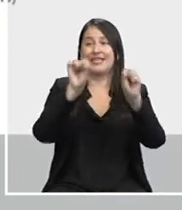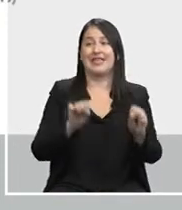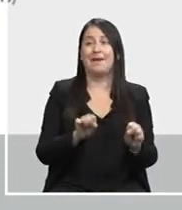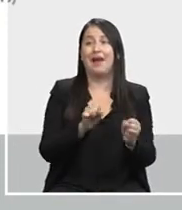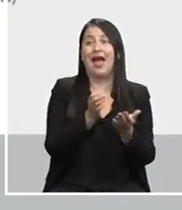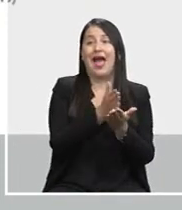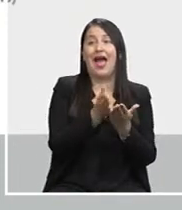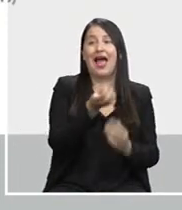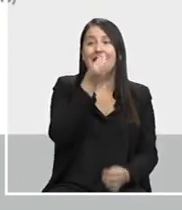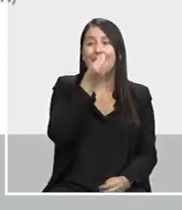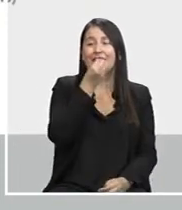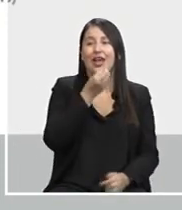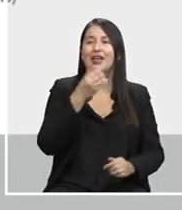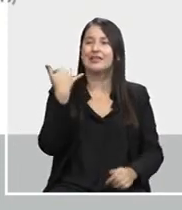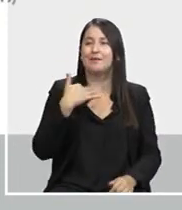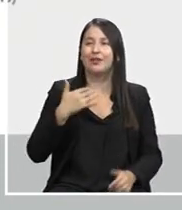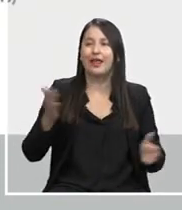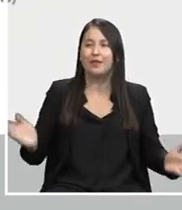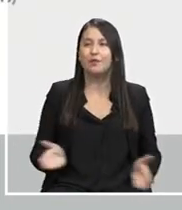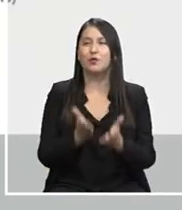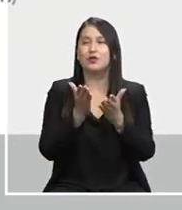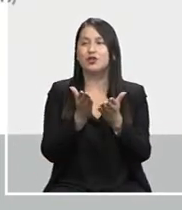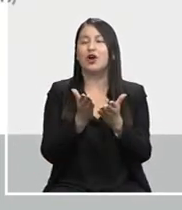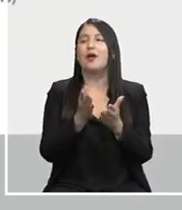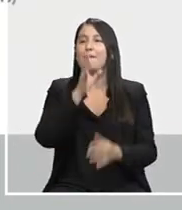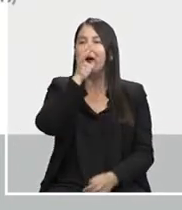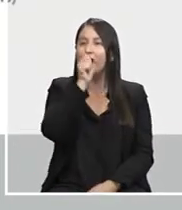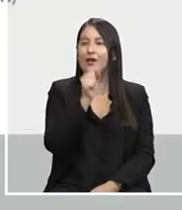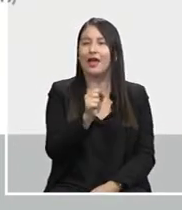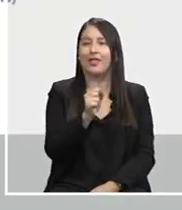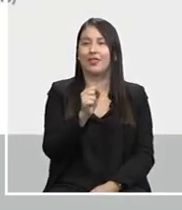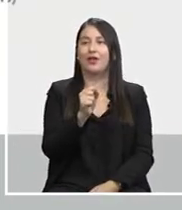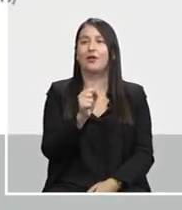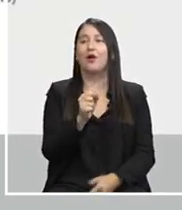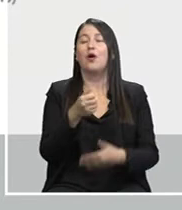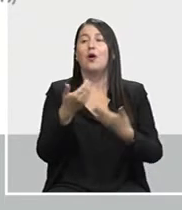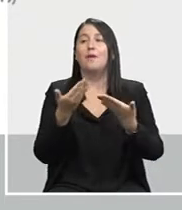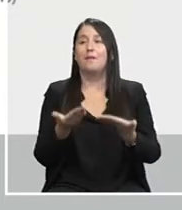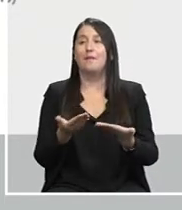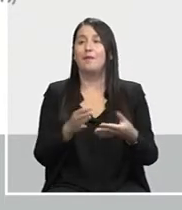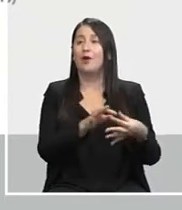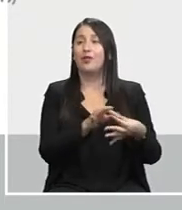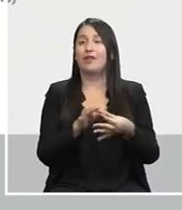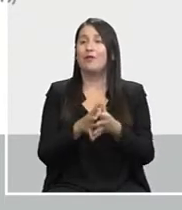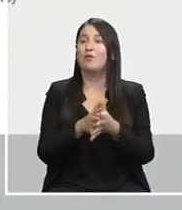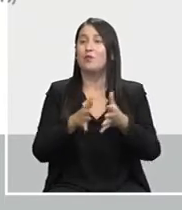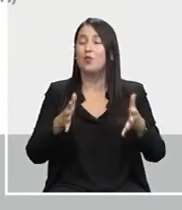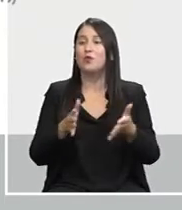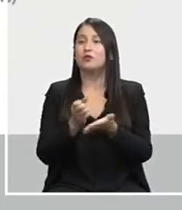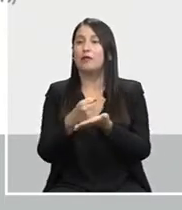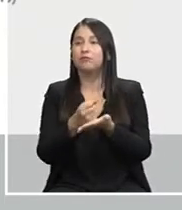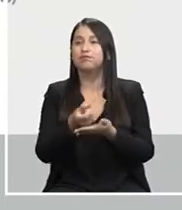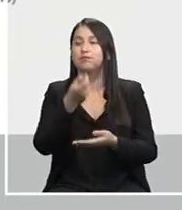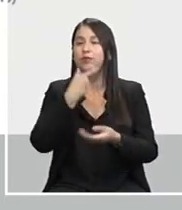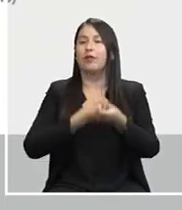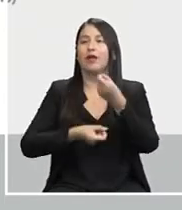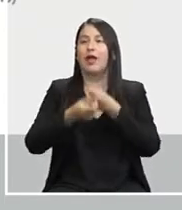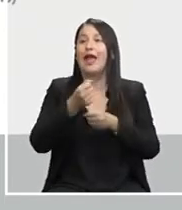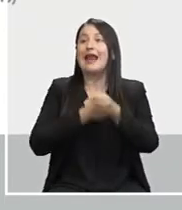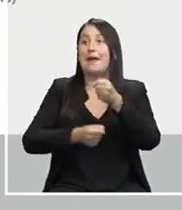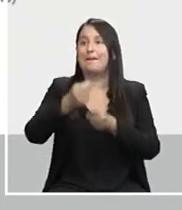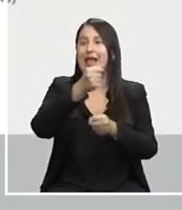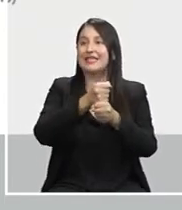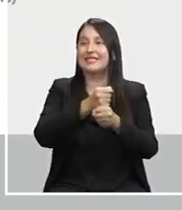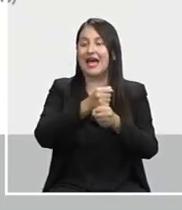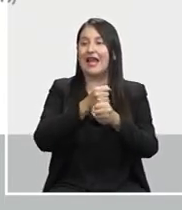un importante impulsor de la resistencia a los antimicrobianos debido al uso excesivo de antibióticos a nivel de granja,